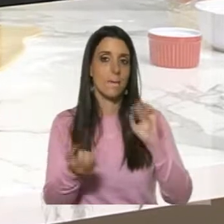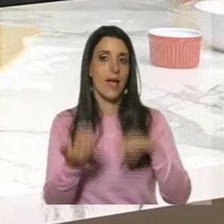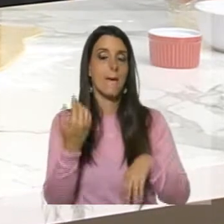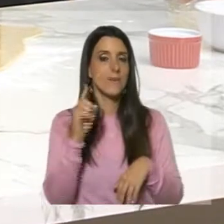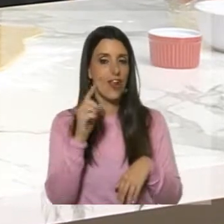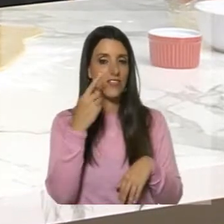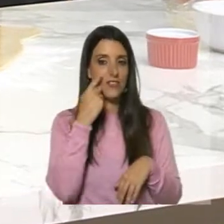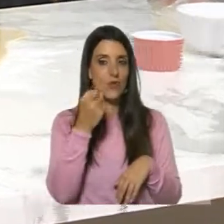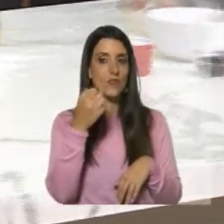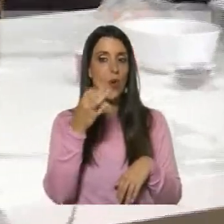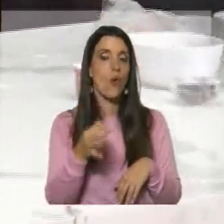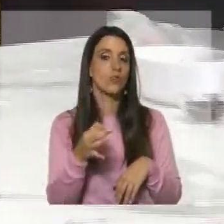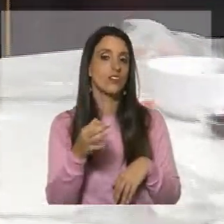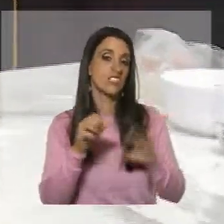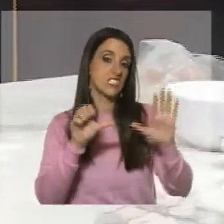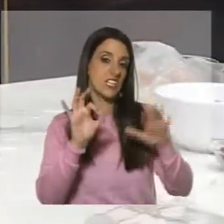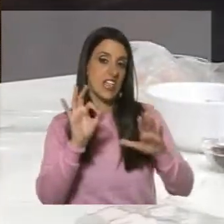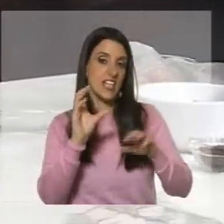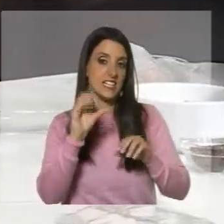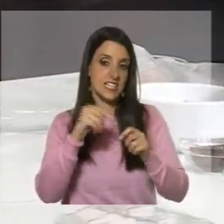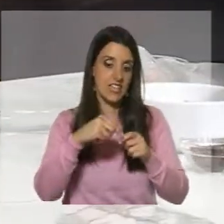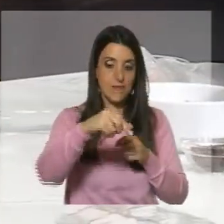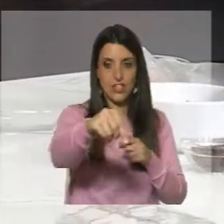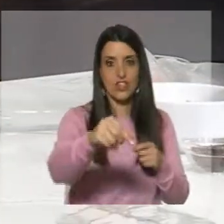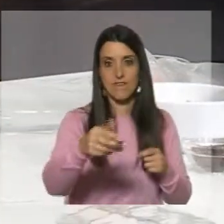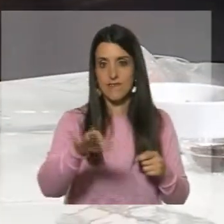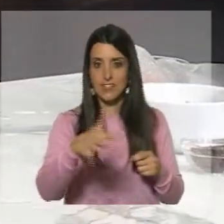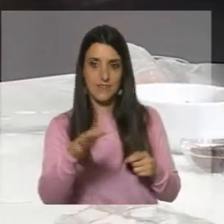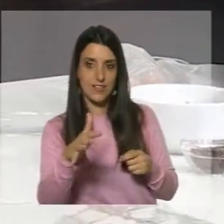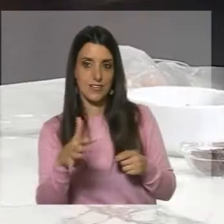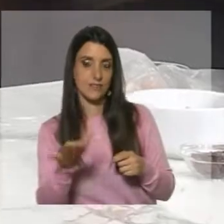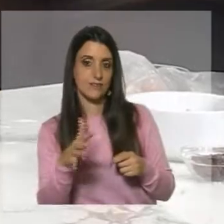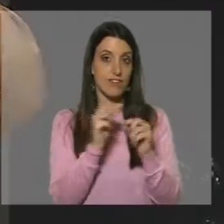acá estamos, ponele, que estaremos en 60 centímetros. Sí, una cosa así. Pero estás...